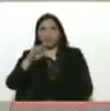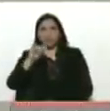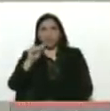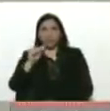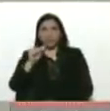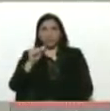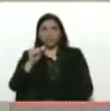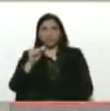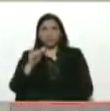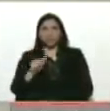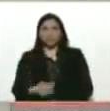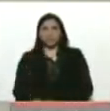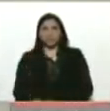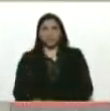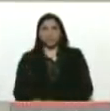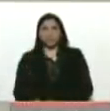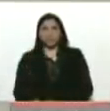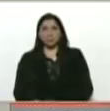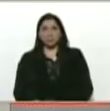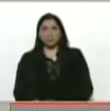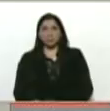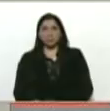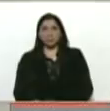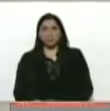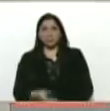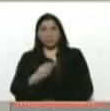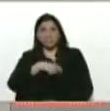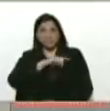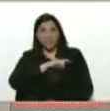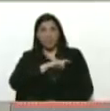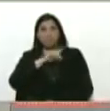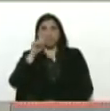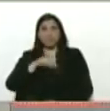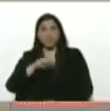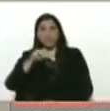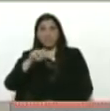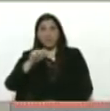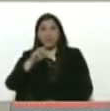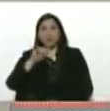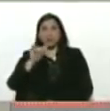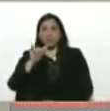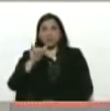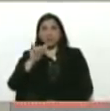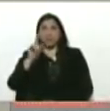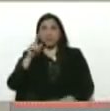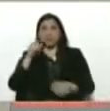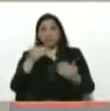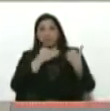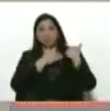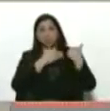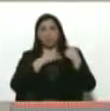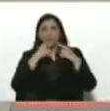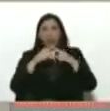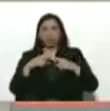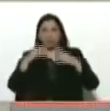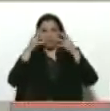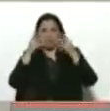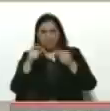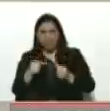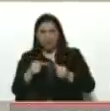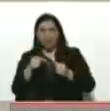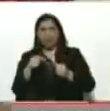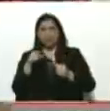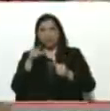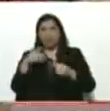Rodríguez, alias Maya, financista residenciada en España, y María Herrera, responsable de la contabilidad. Aparecen, pues. Estos son